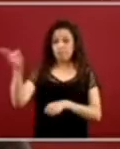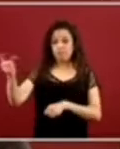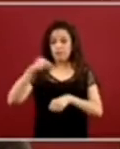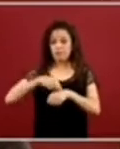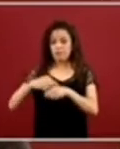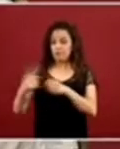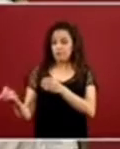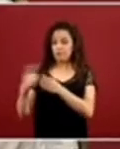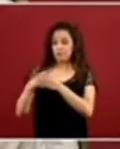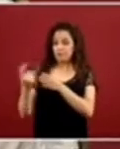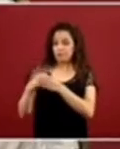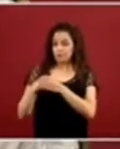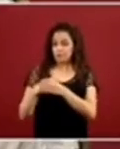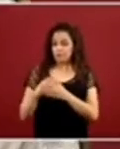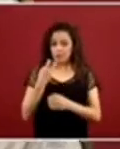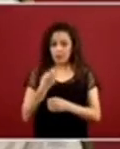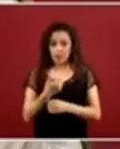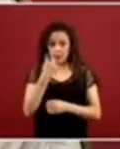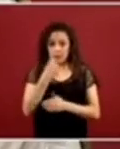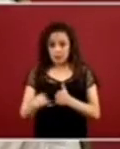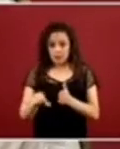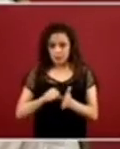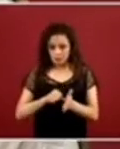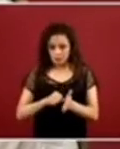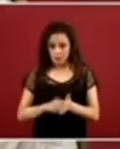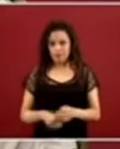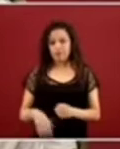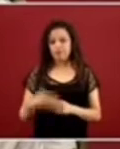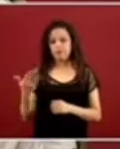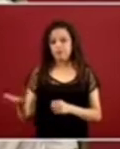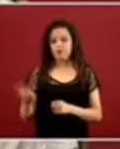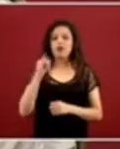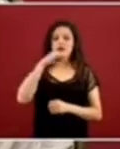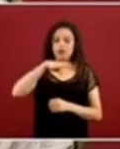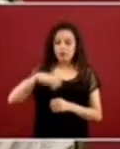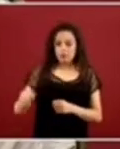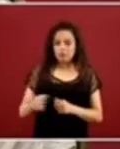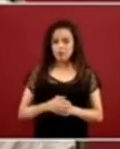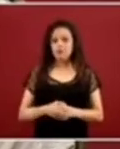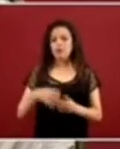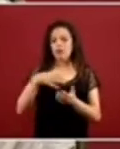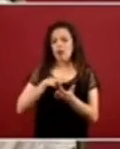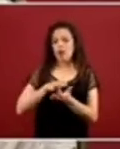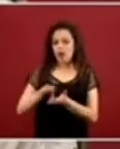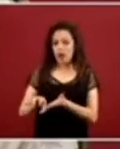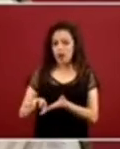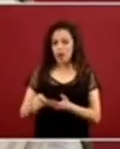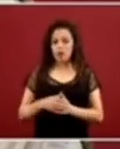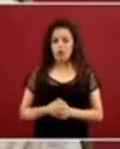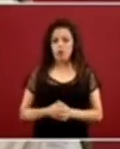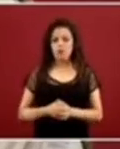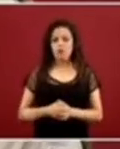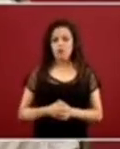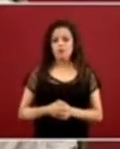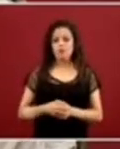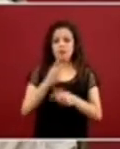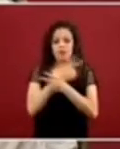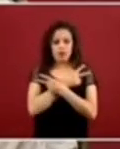estos seis meses. Seguridad social, como ya lo he mencionado, aguinaldo, vacaciones, prima